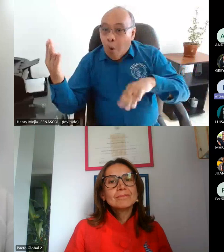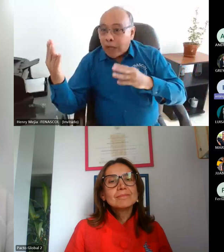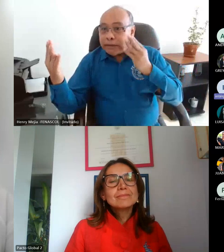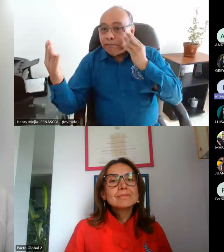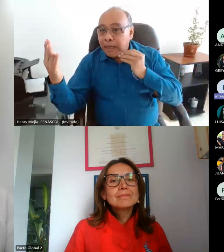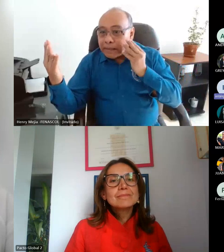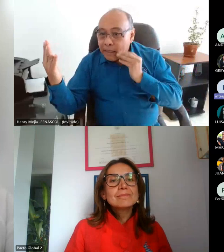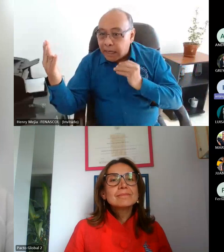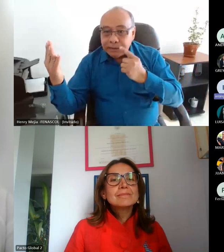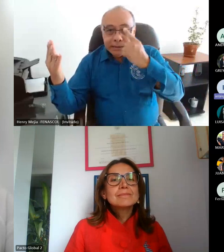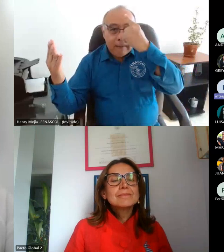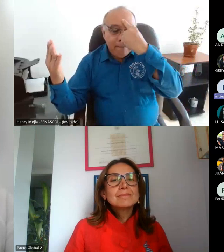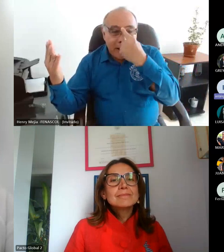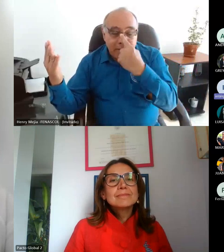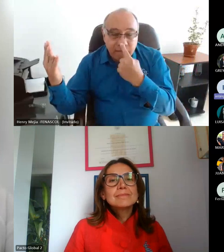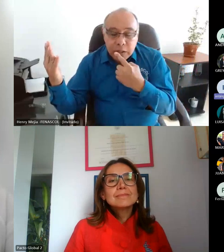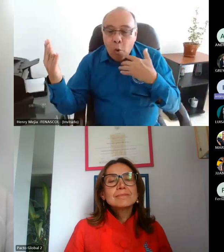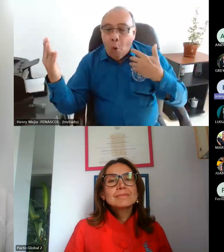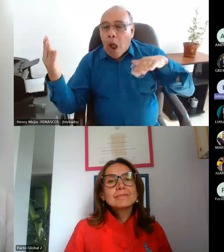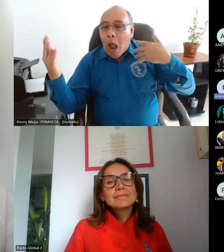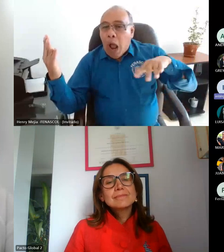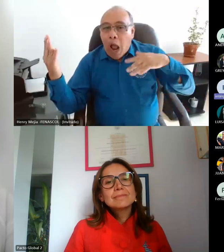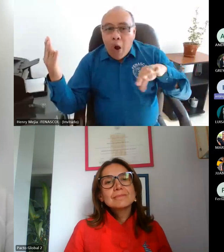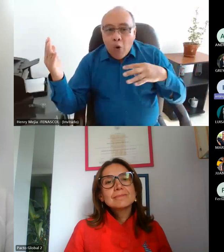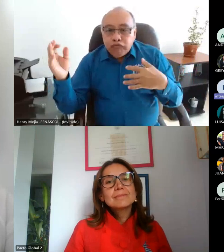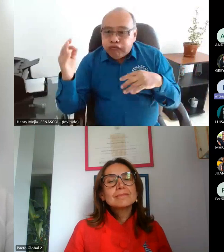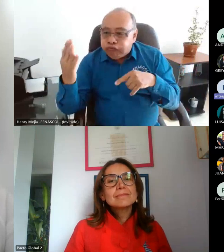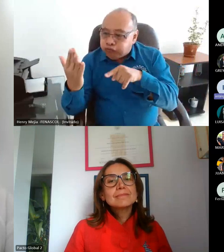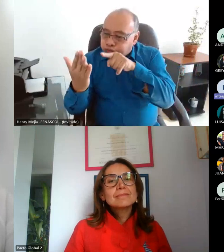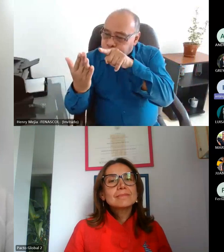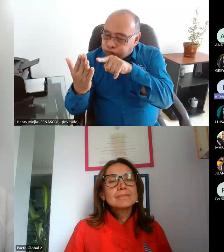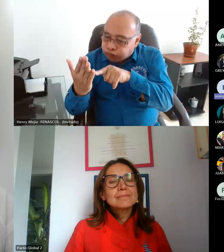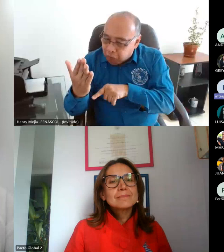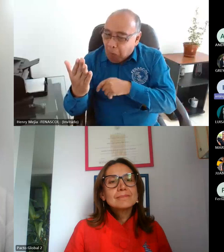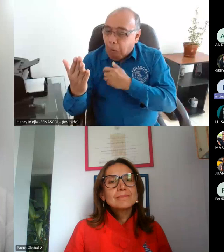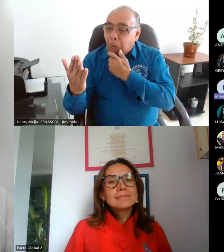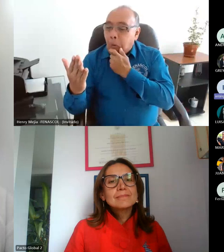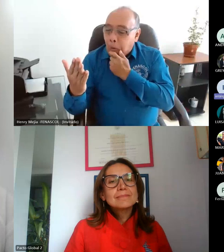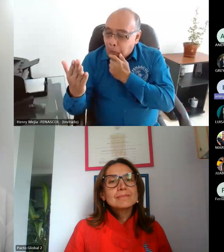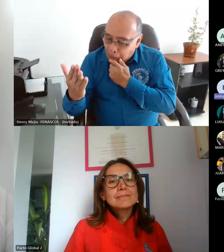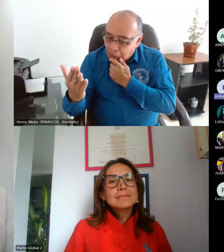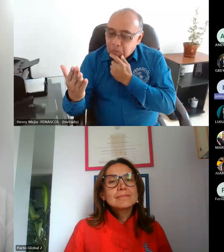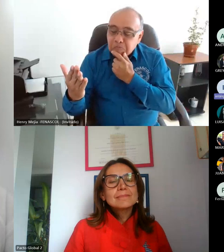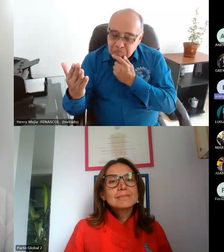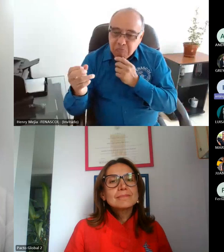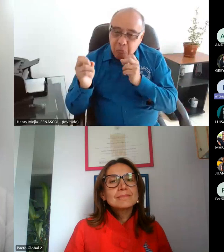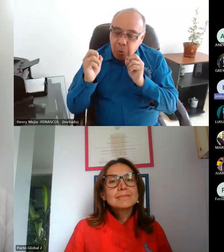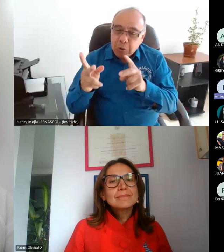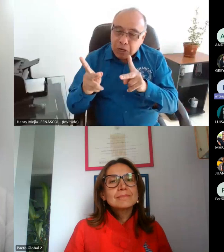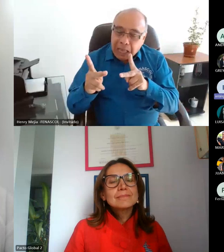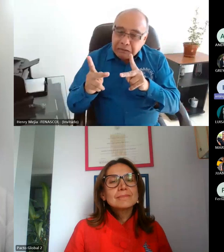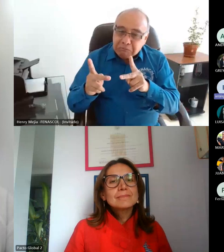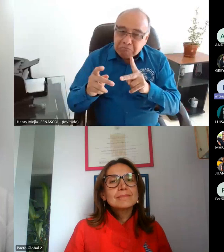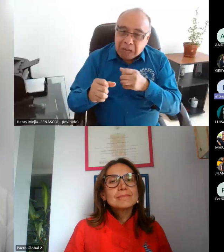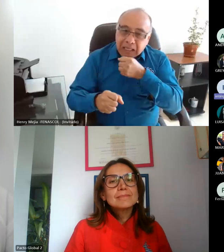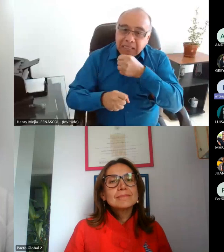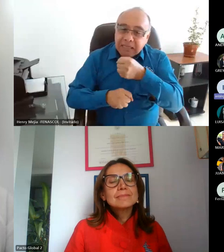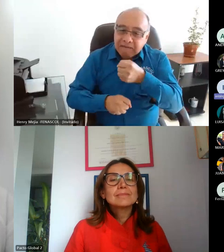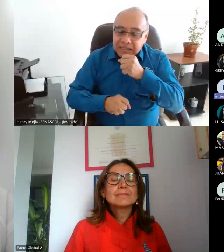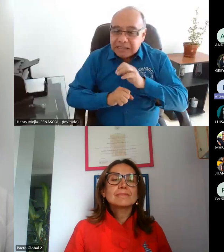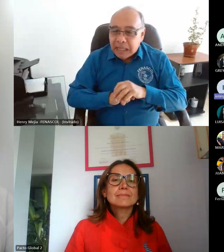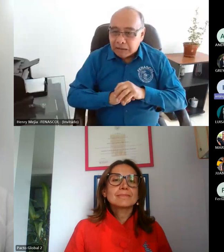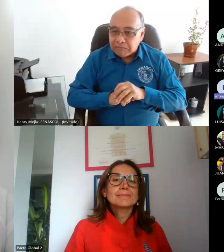los currículums y dicen okay esta persona tiene la experiencia tiene el perfil Wow qué interesante eh es un